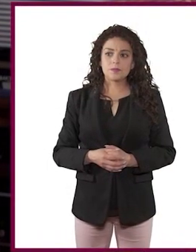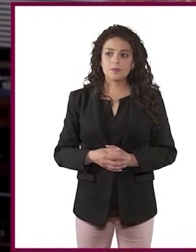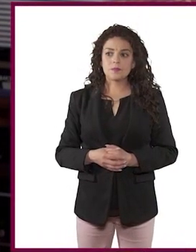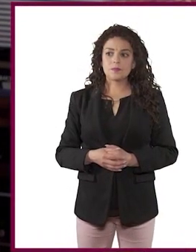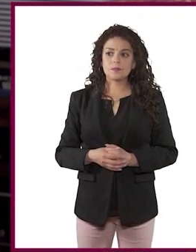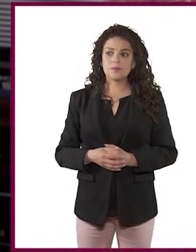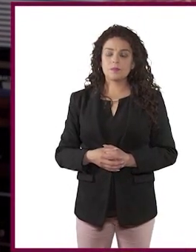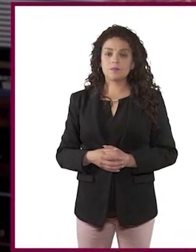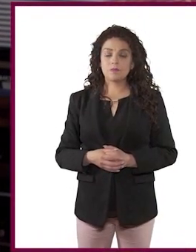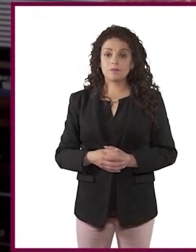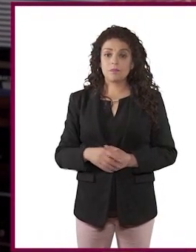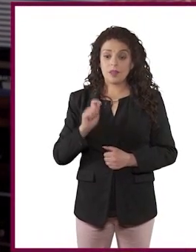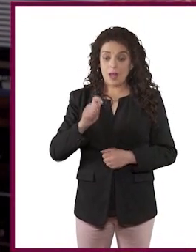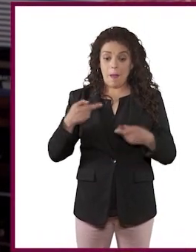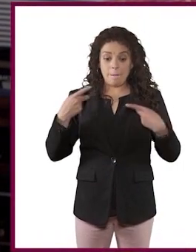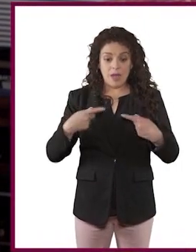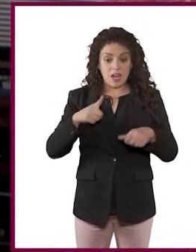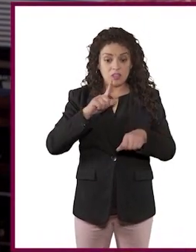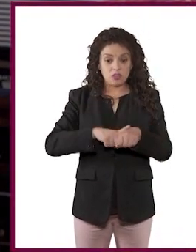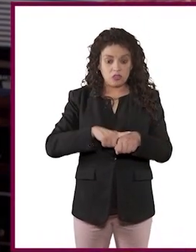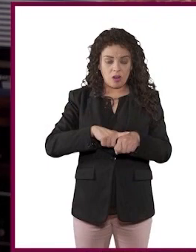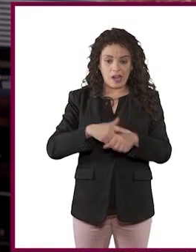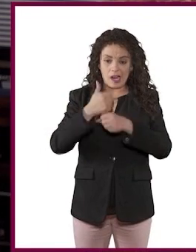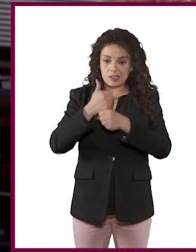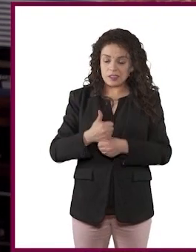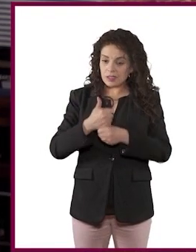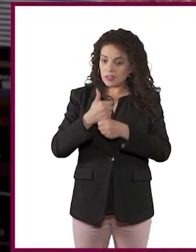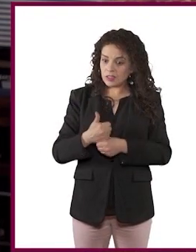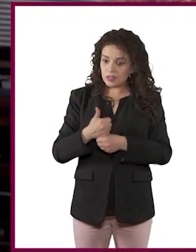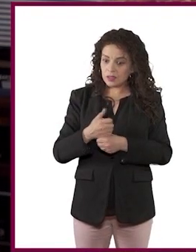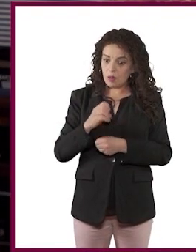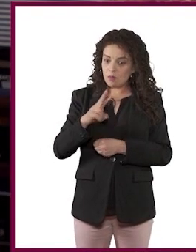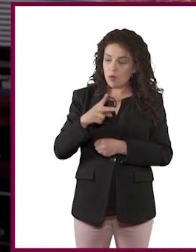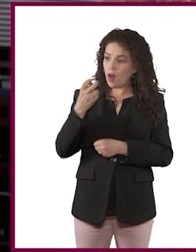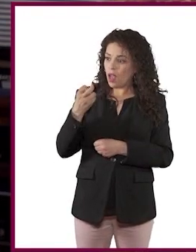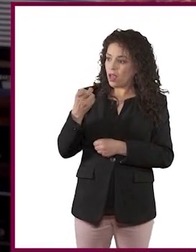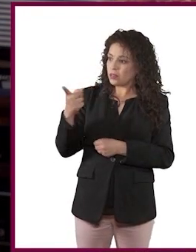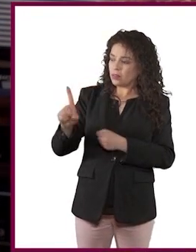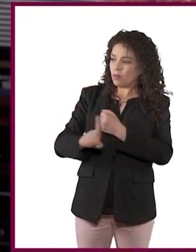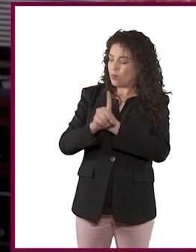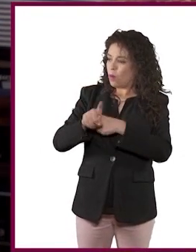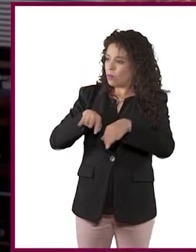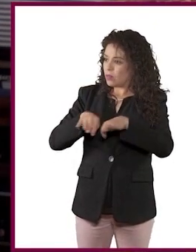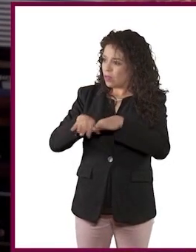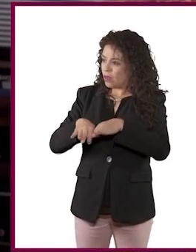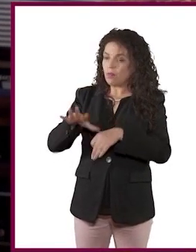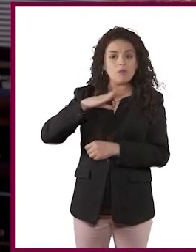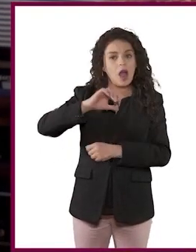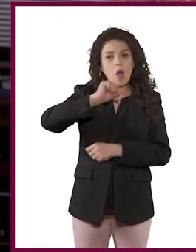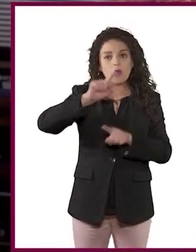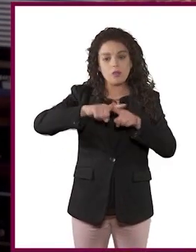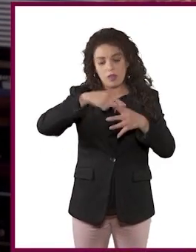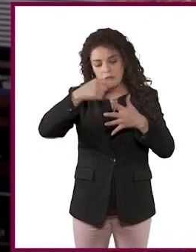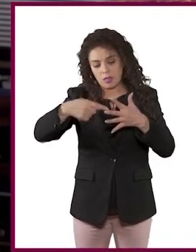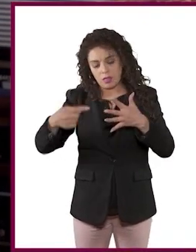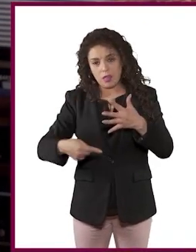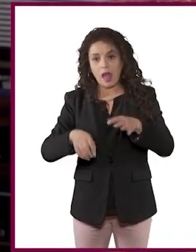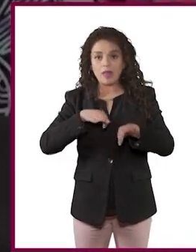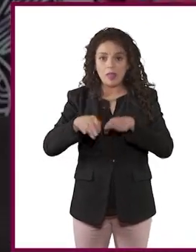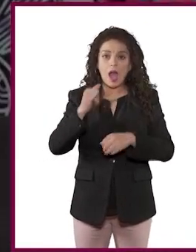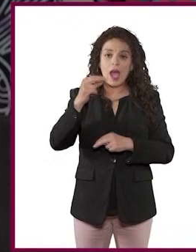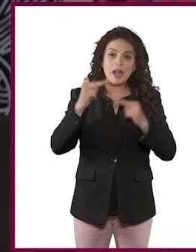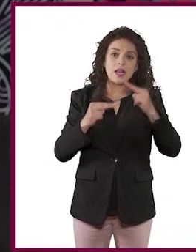Además del costo personal que nos puede traer la violencia laboral, hay otros efectos a nivel trabajo y a nivel social de este